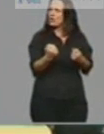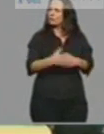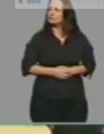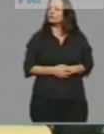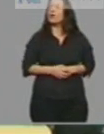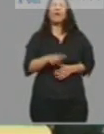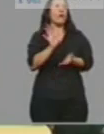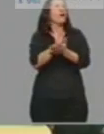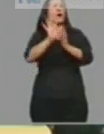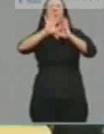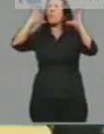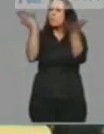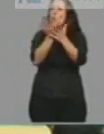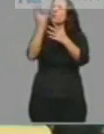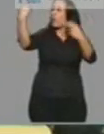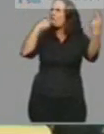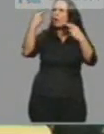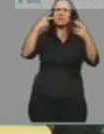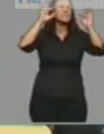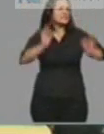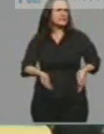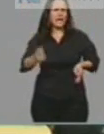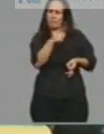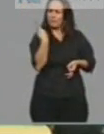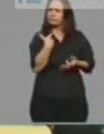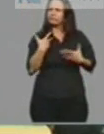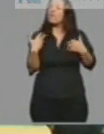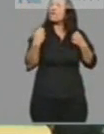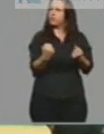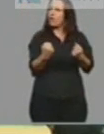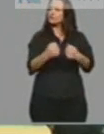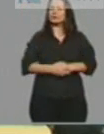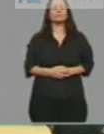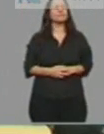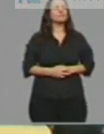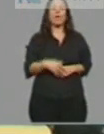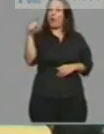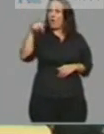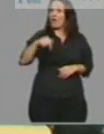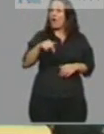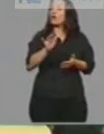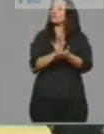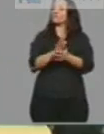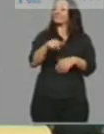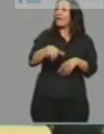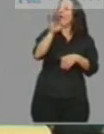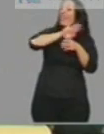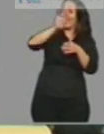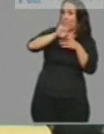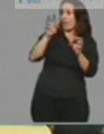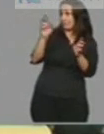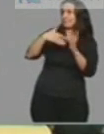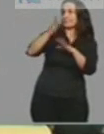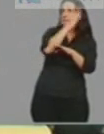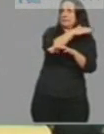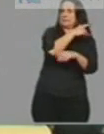el mundo tome conocimiento del esfuerzo que hemos hecho. Hoy, la deuda de los argentinos en dólares, que cuando